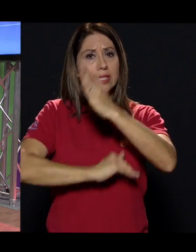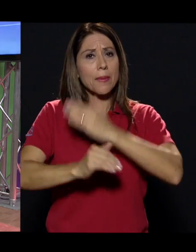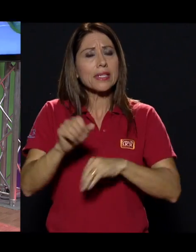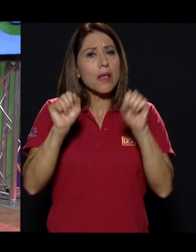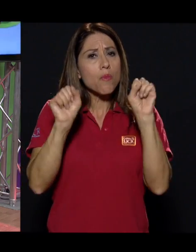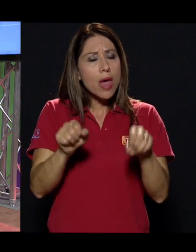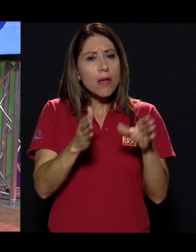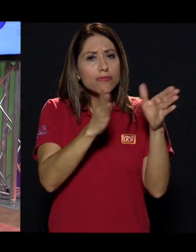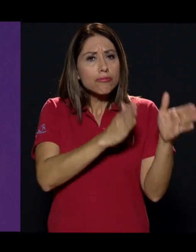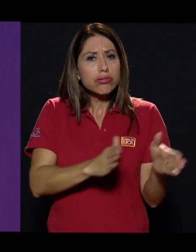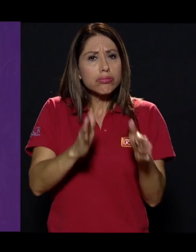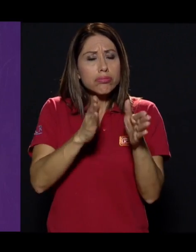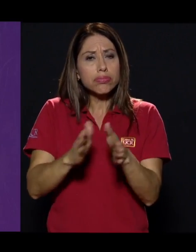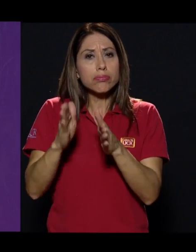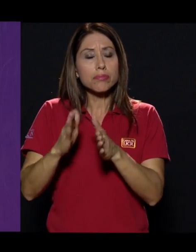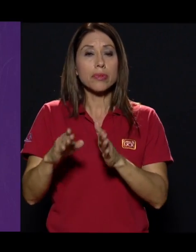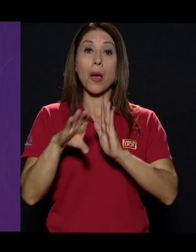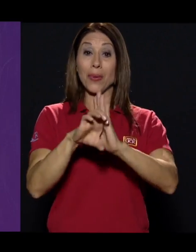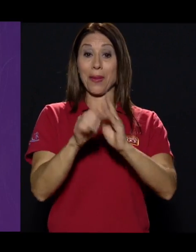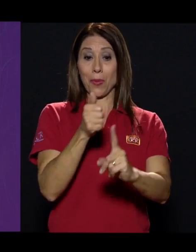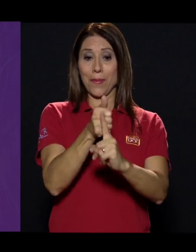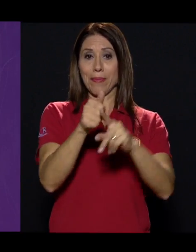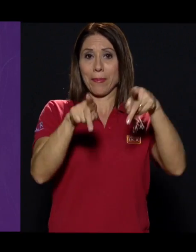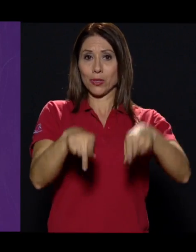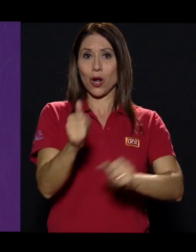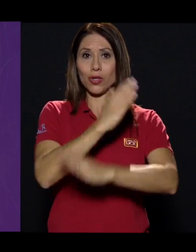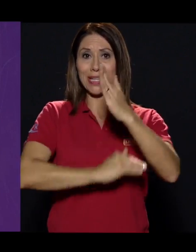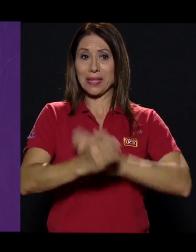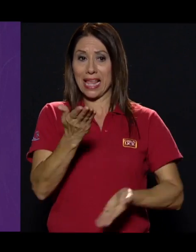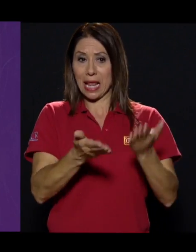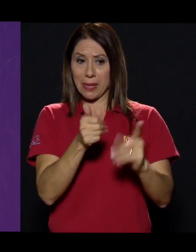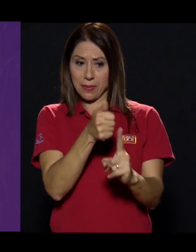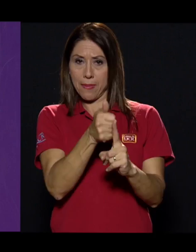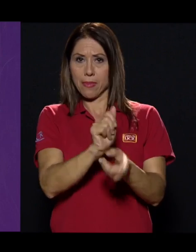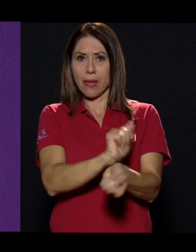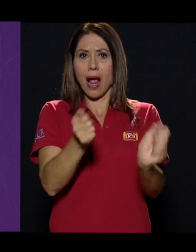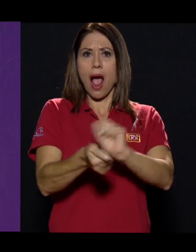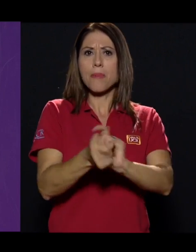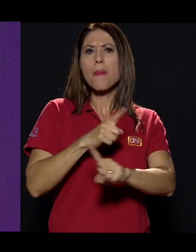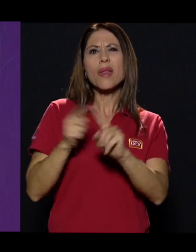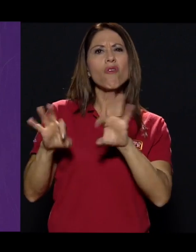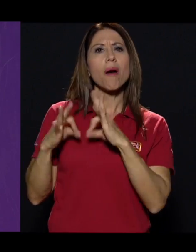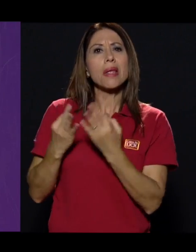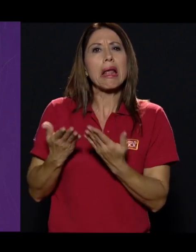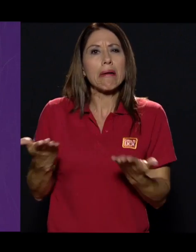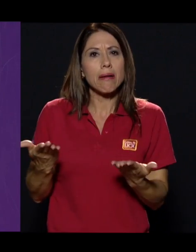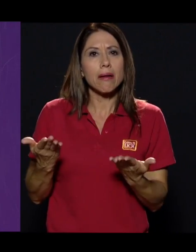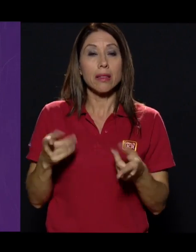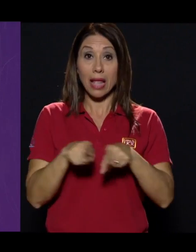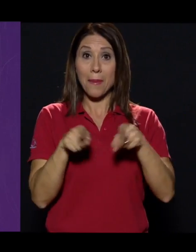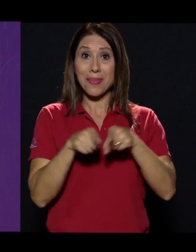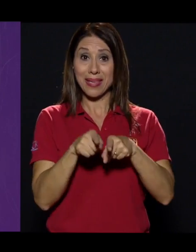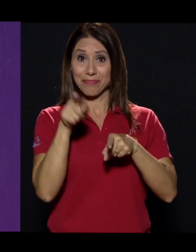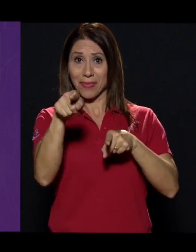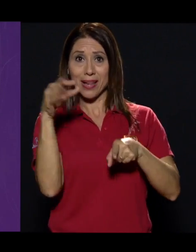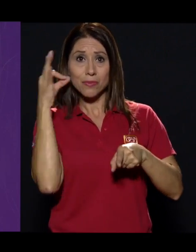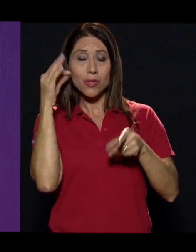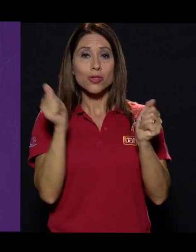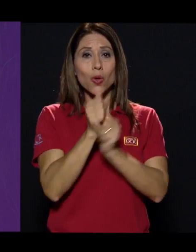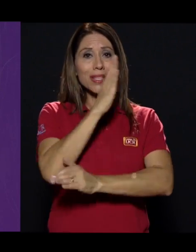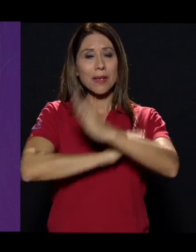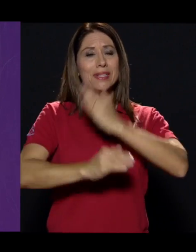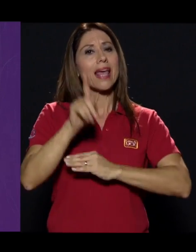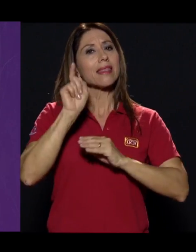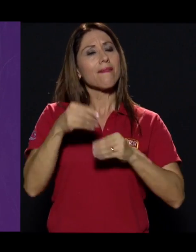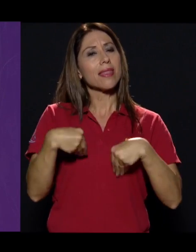con discapacidad, porque podría cambiar la persona con discapacidad, pero no su familia. También podríamos darle estrategias a las mujeres con discapacidad, porque a